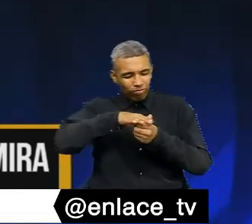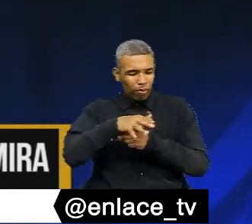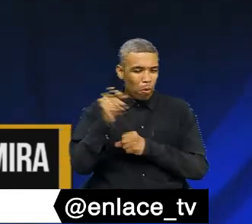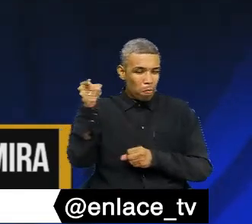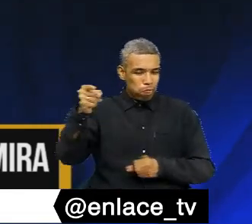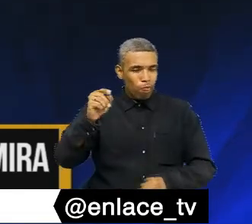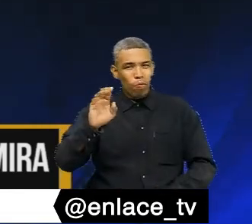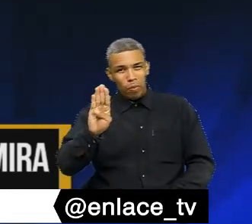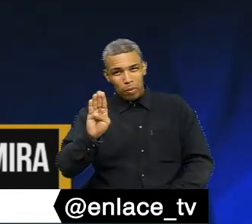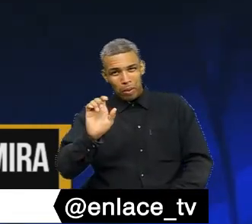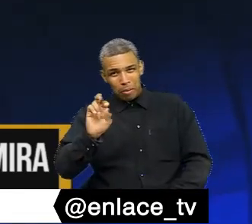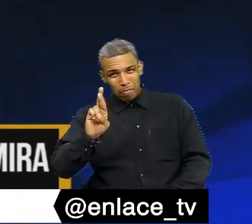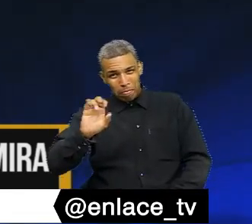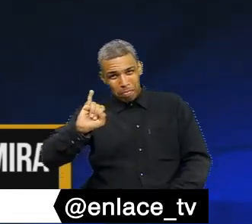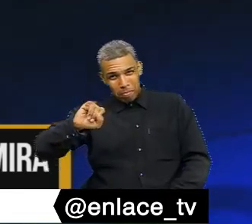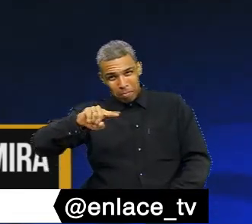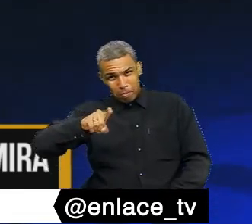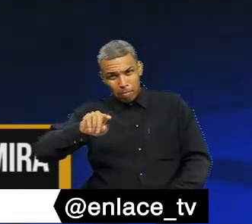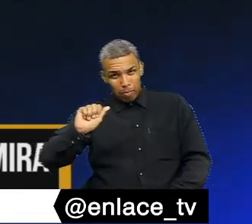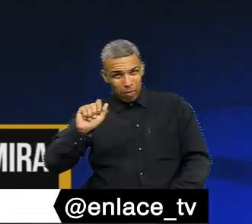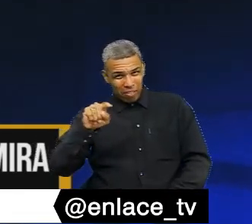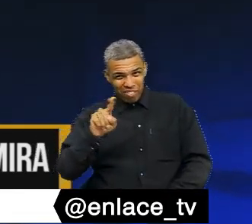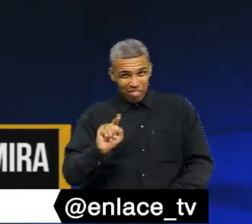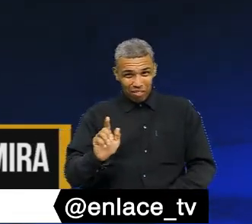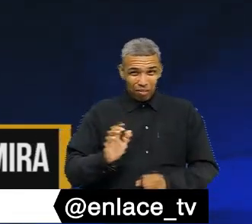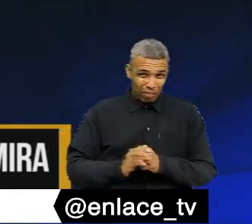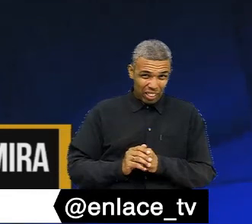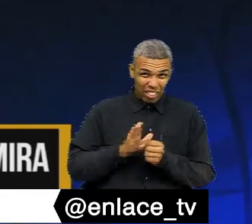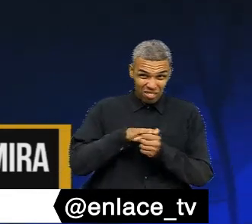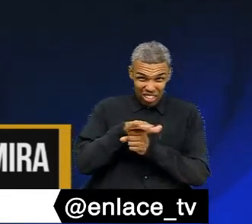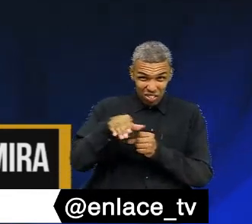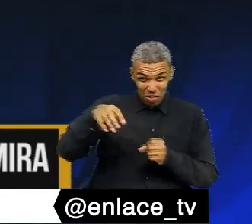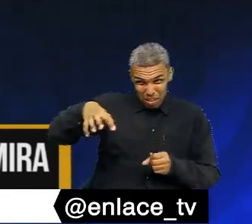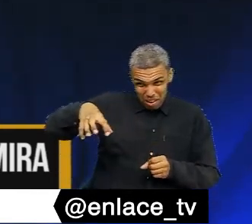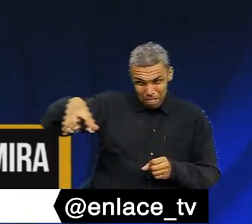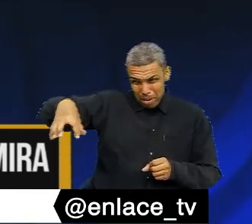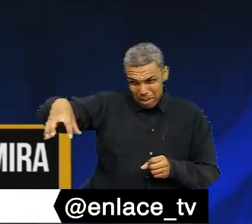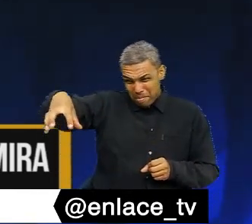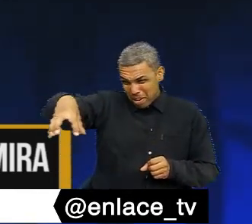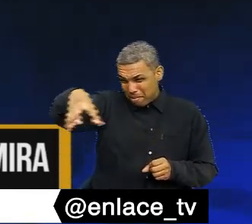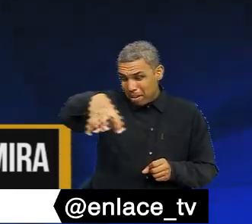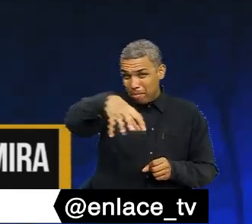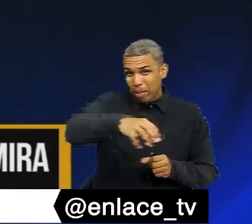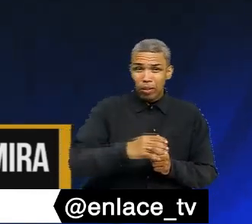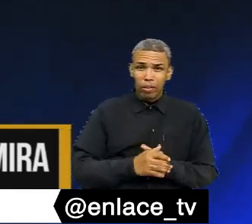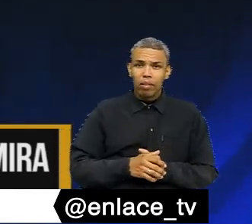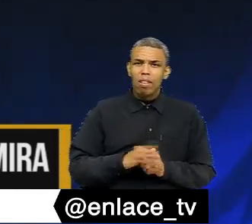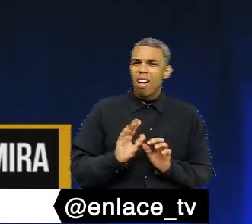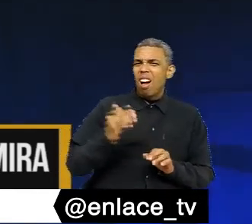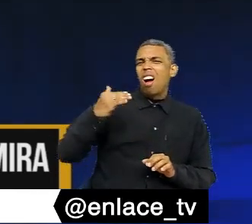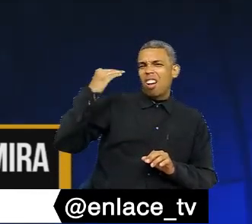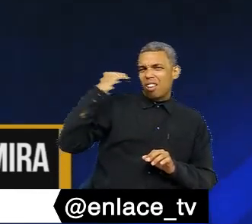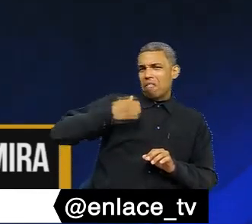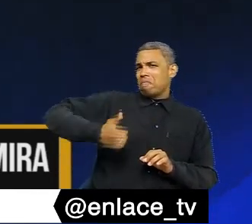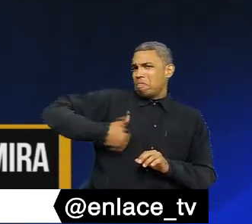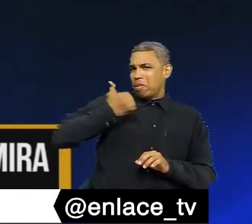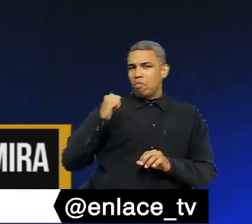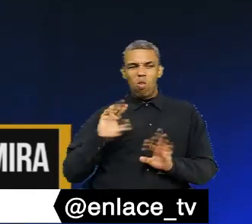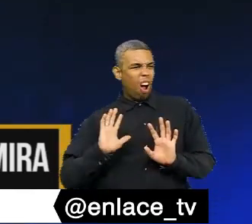crearon 8 barrios, incluyendo 22 de Marzo y Brisas de Altamira, en la cual se encuentran en zona de alto